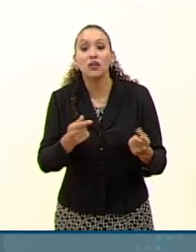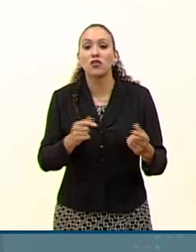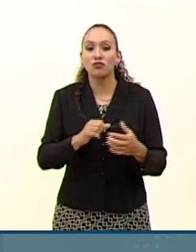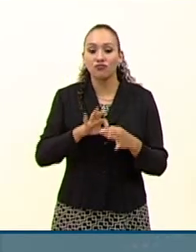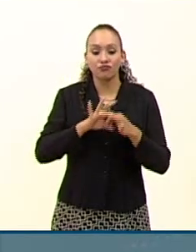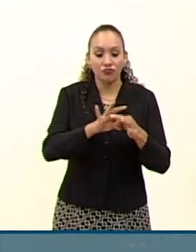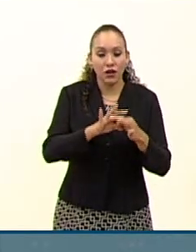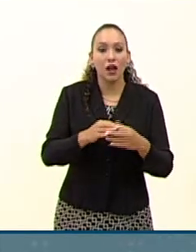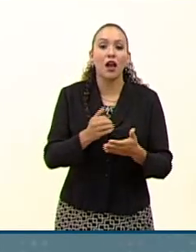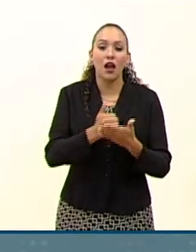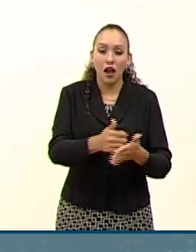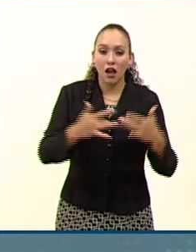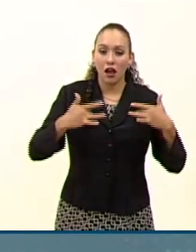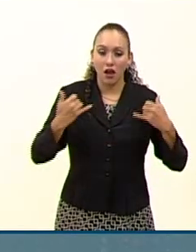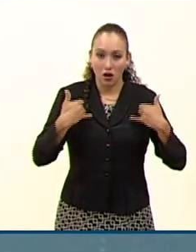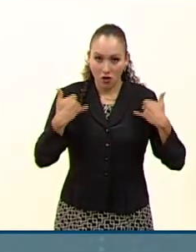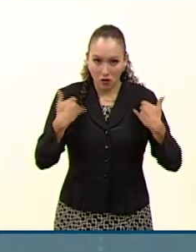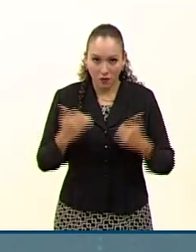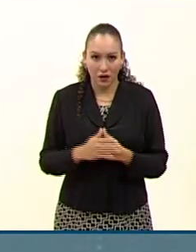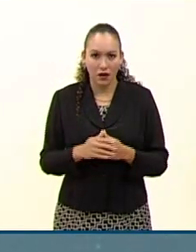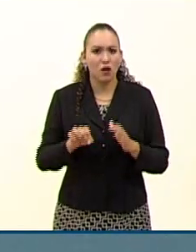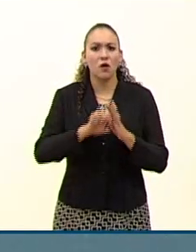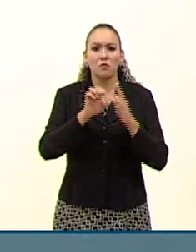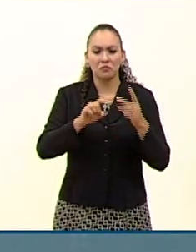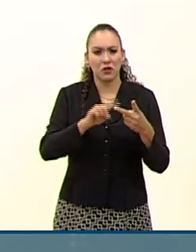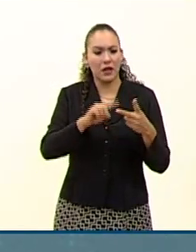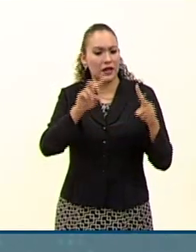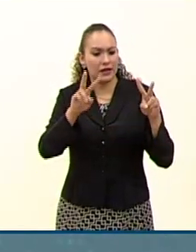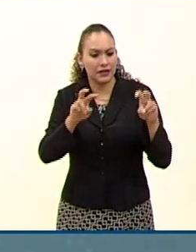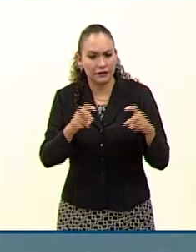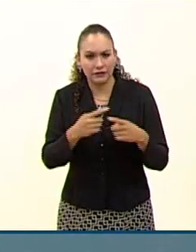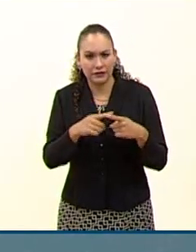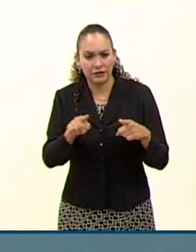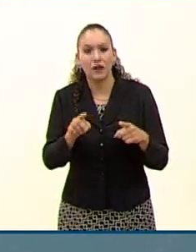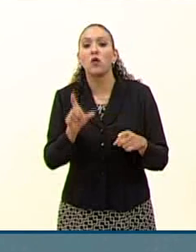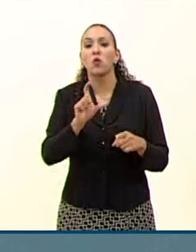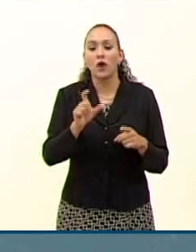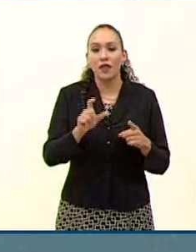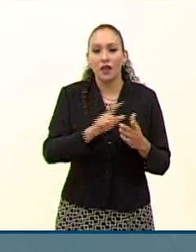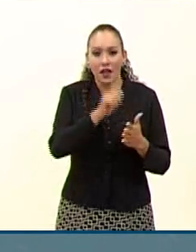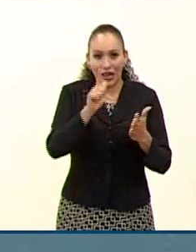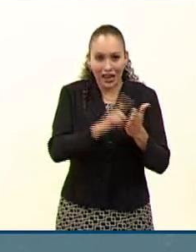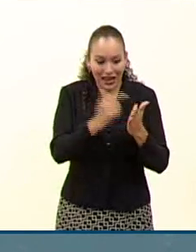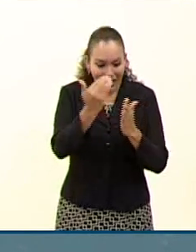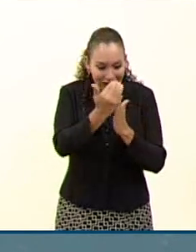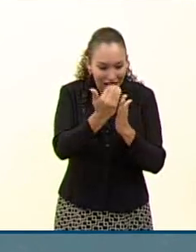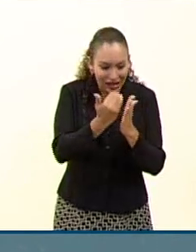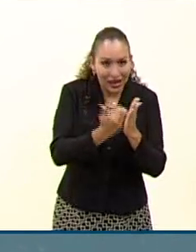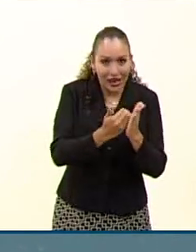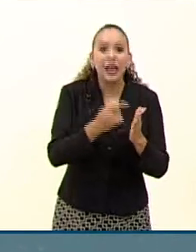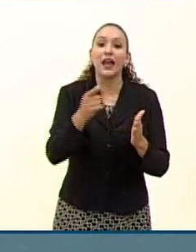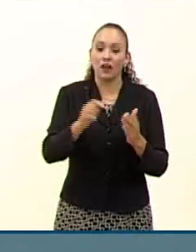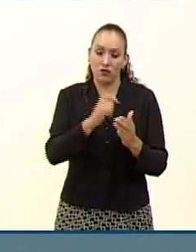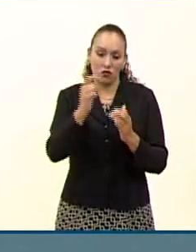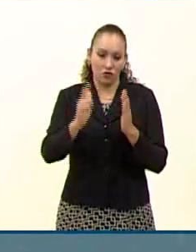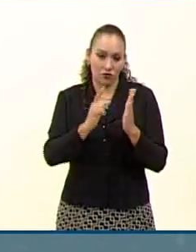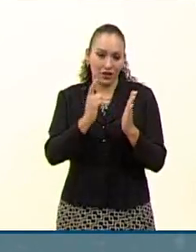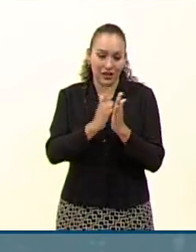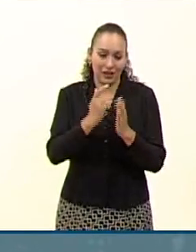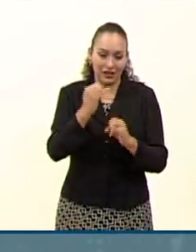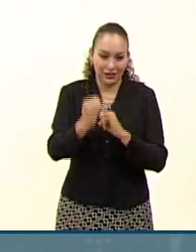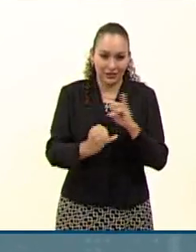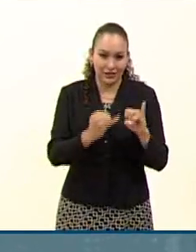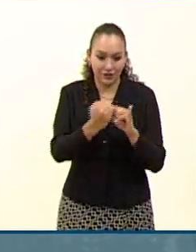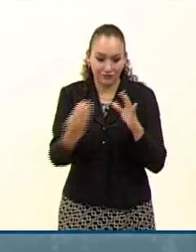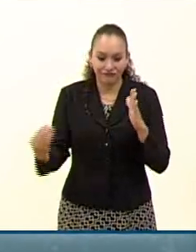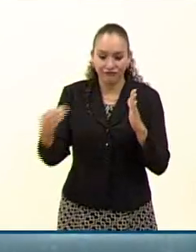de menores, así como criterios relacionados con las excepciones a la restitución previstas en la propia convención, además de que presenta